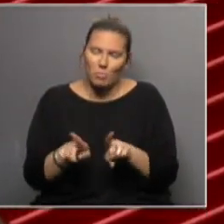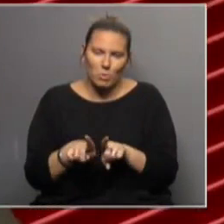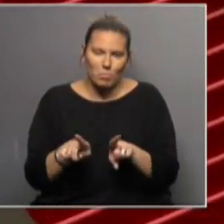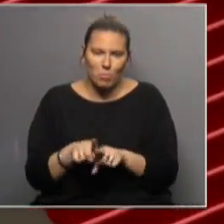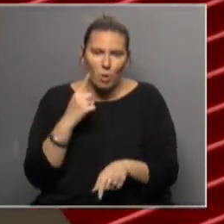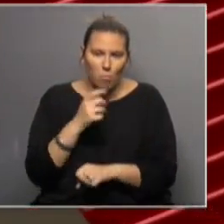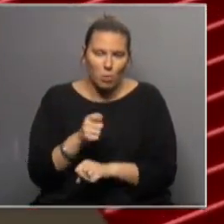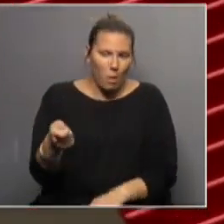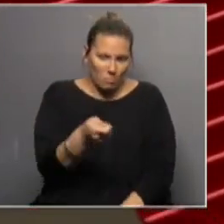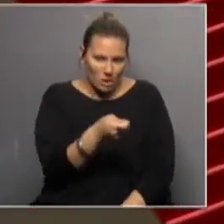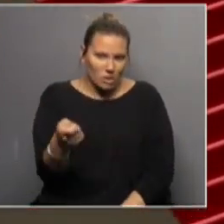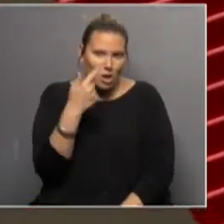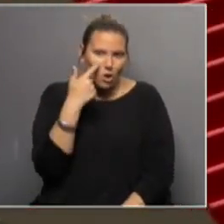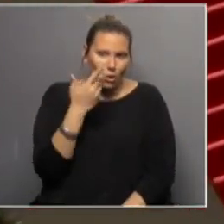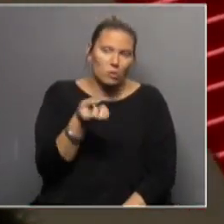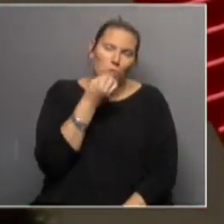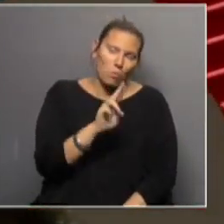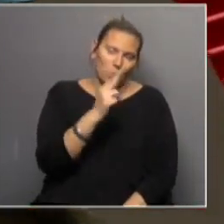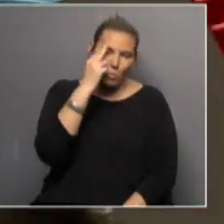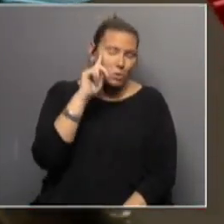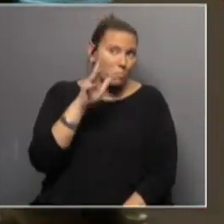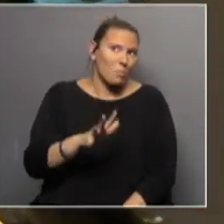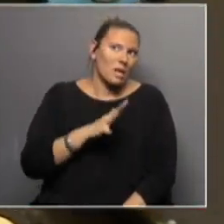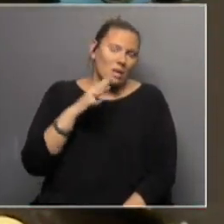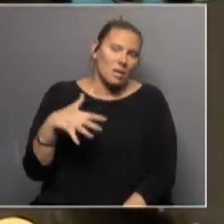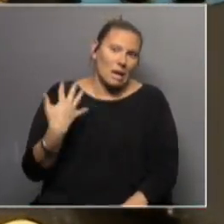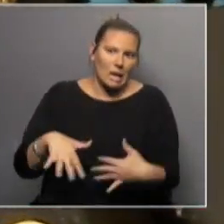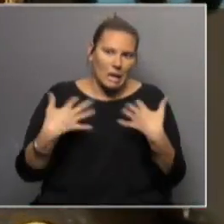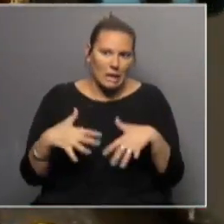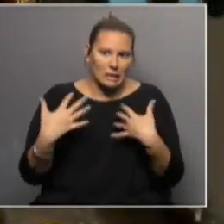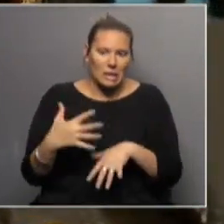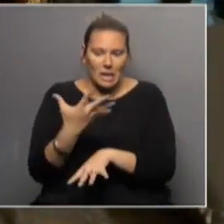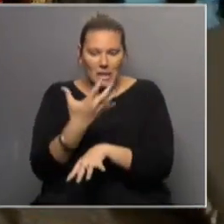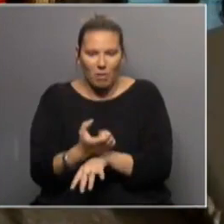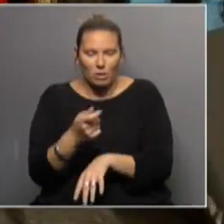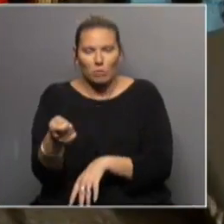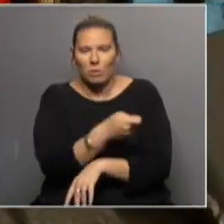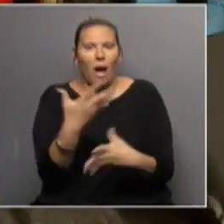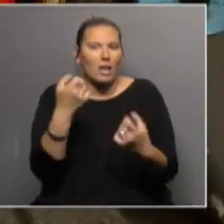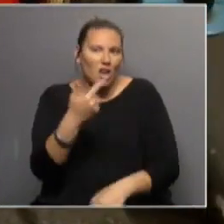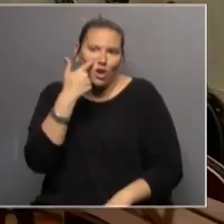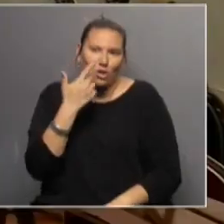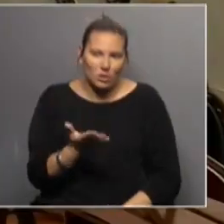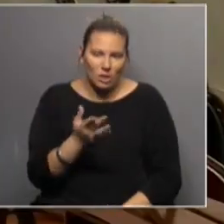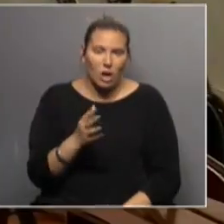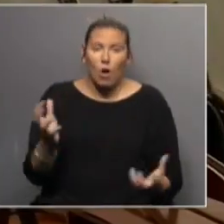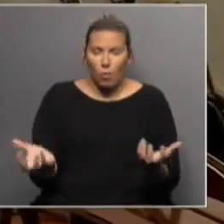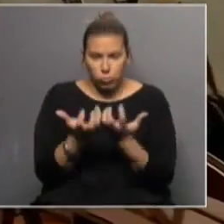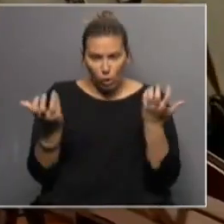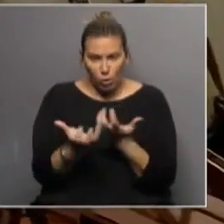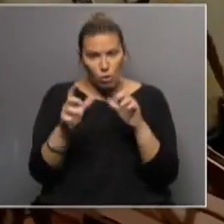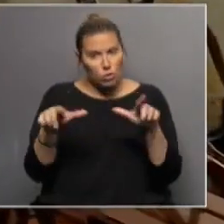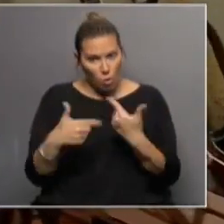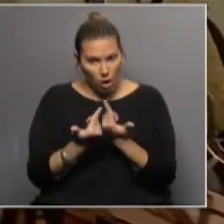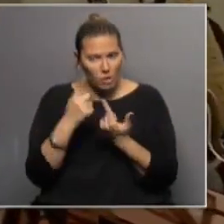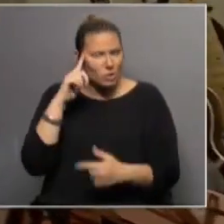llevan un ratito al parrillero, porque como buen uruguayo, imagínate que el estudio y el parrillero, dije, son los dos lugares que quiero conocer. Está el fuego apagado. Te aviso por las dudas, porque